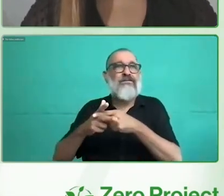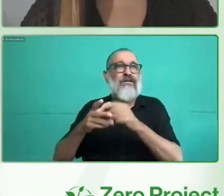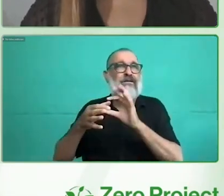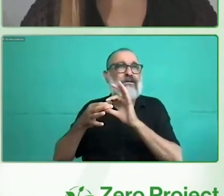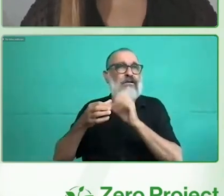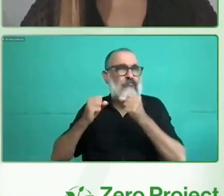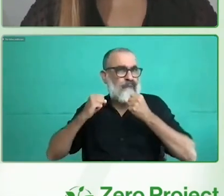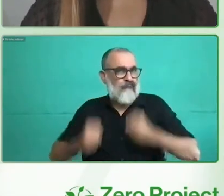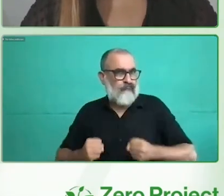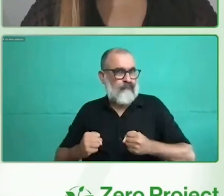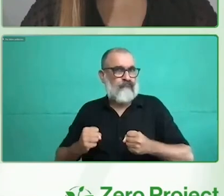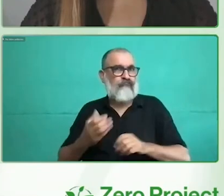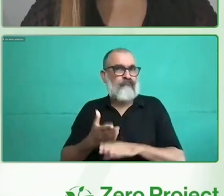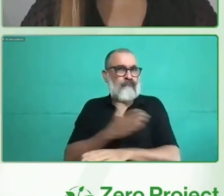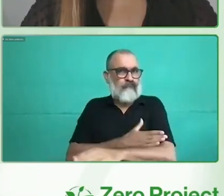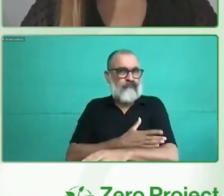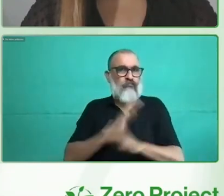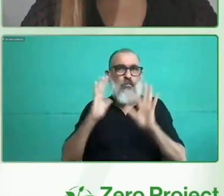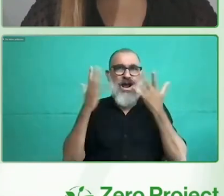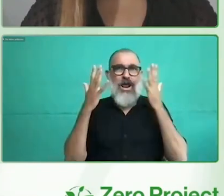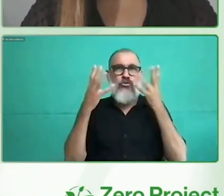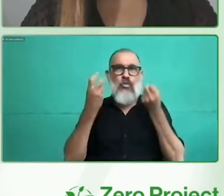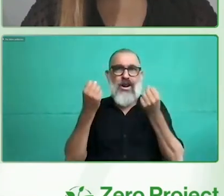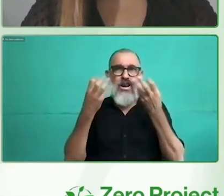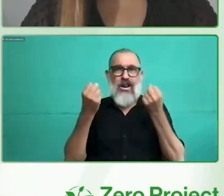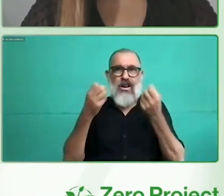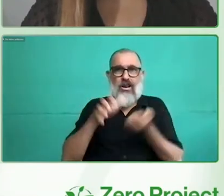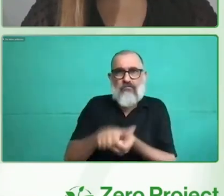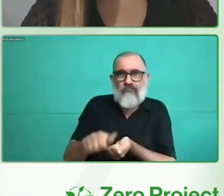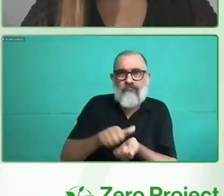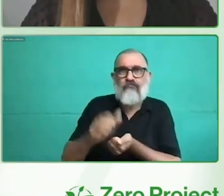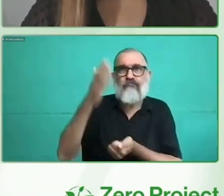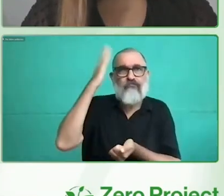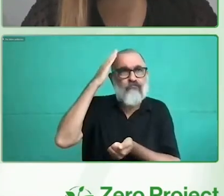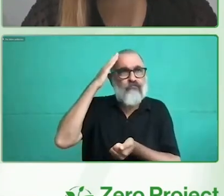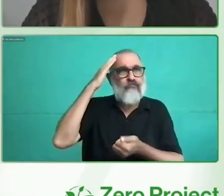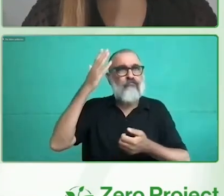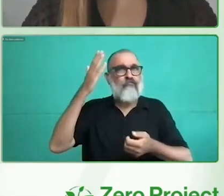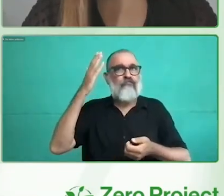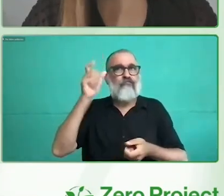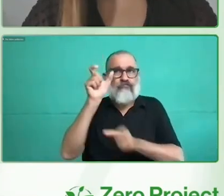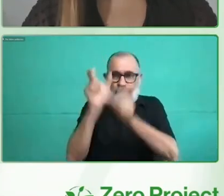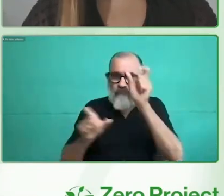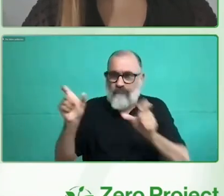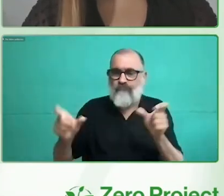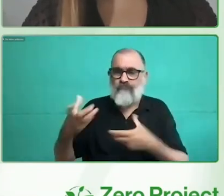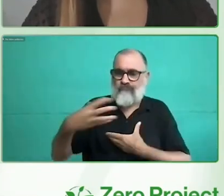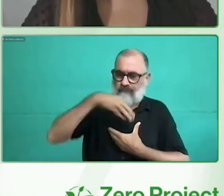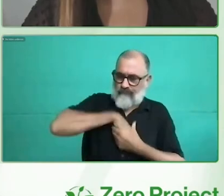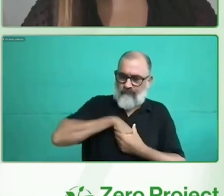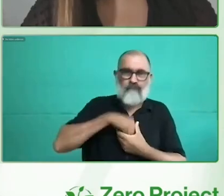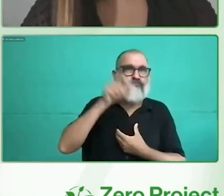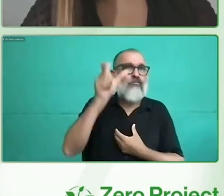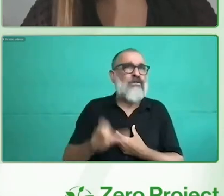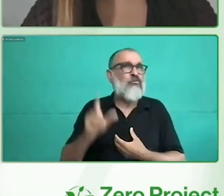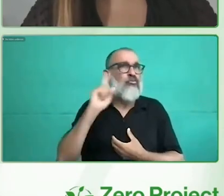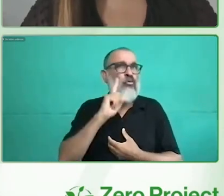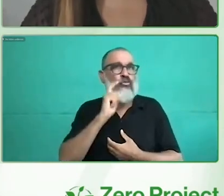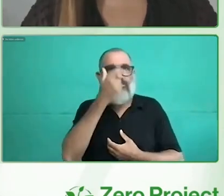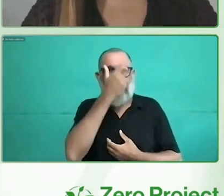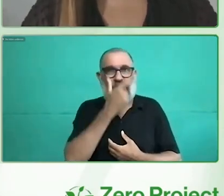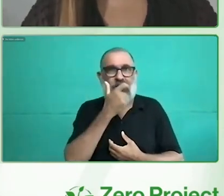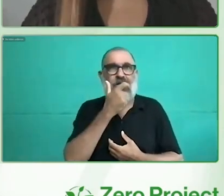Siguiente. Para que esta idea de negocio vea la luz, el programa adjudica un fondo